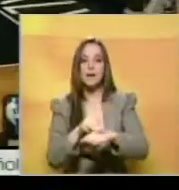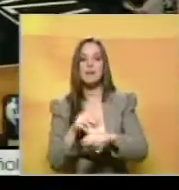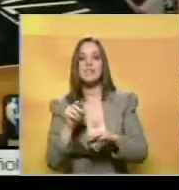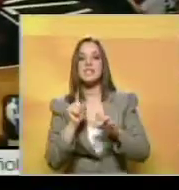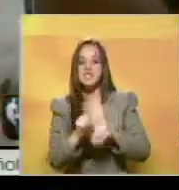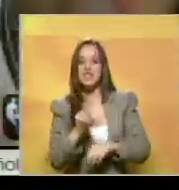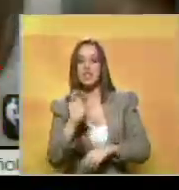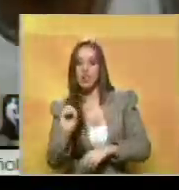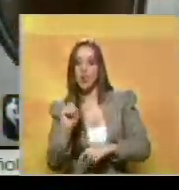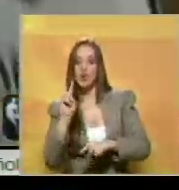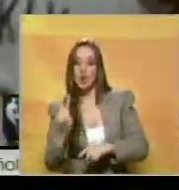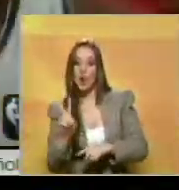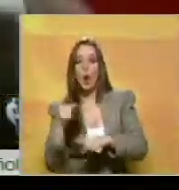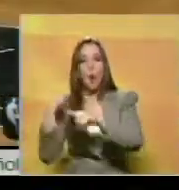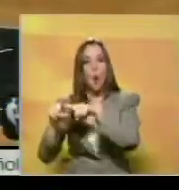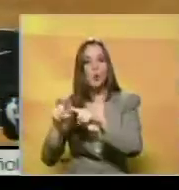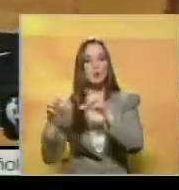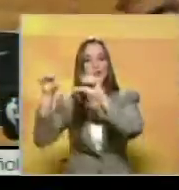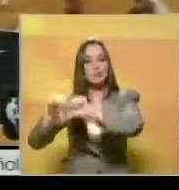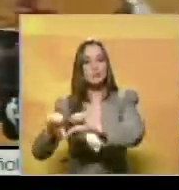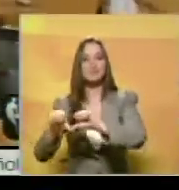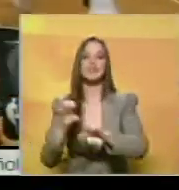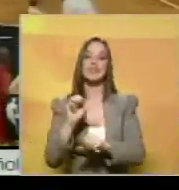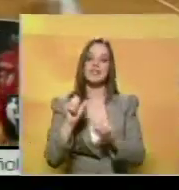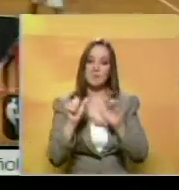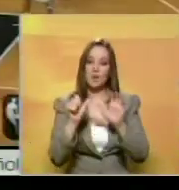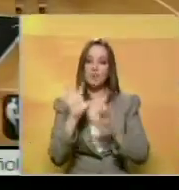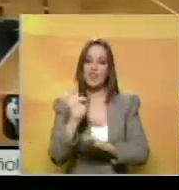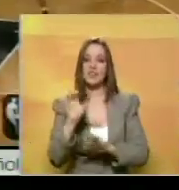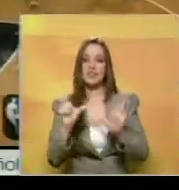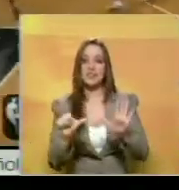102-96 para colocar la serie a su favor 3-1.